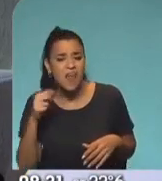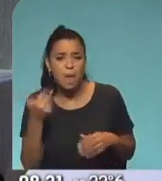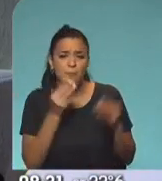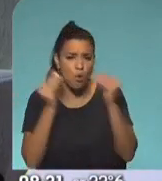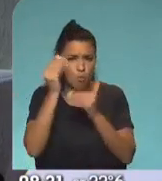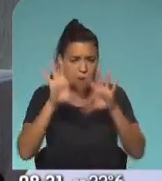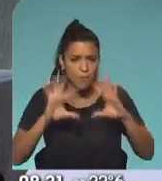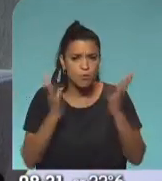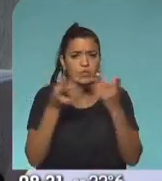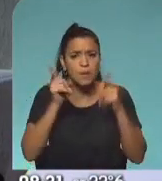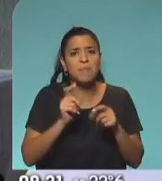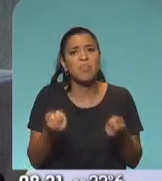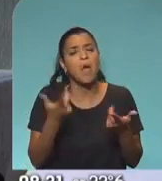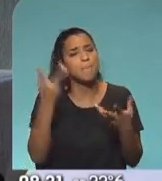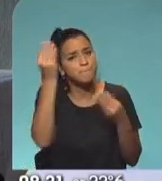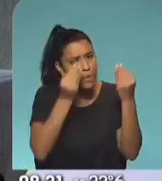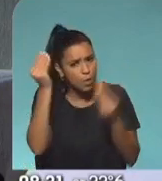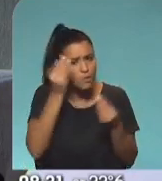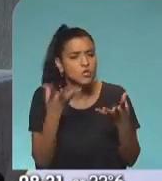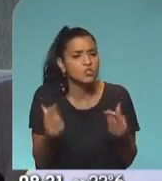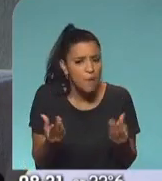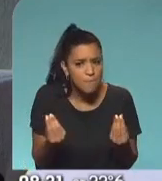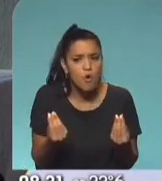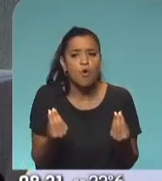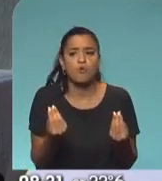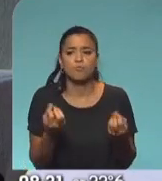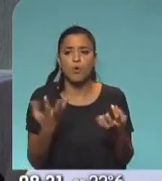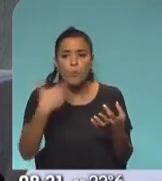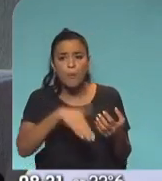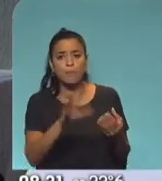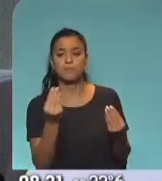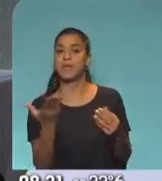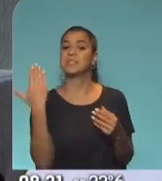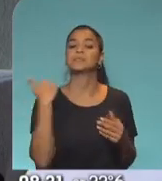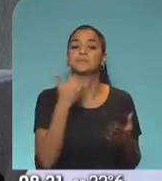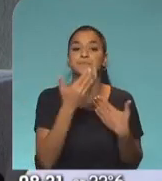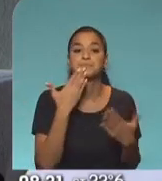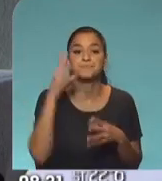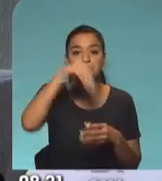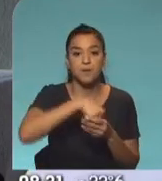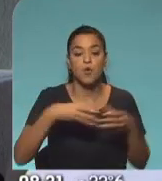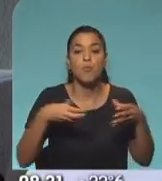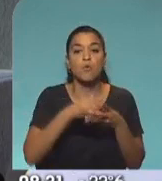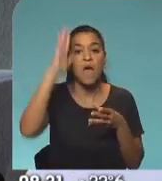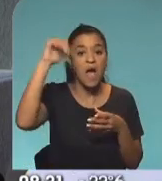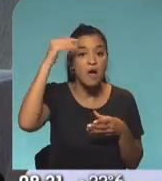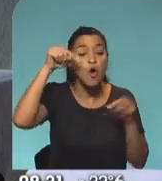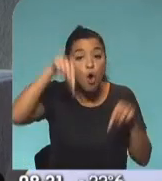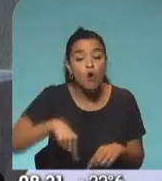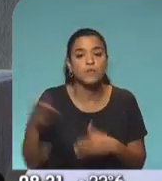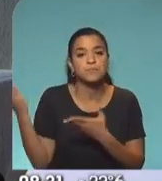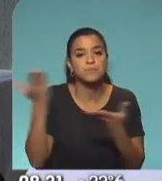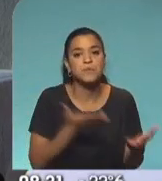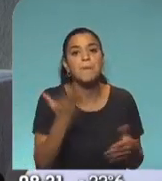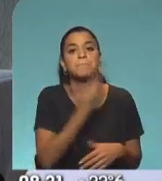mundo, de hecho que también genera preocupación, temor por lo que pueda ocurrir. Ayer dialogamos con integrantes de la comunidad árabe en la Argentina. Hoy nos acompaña